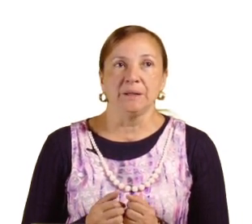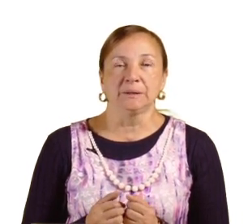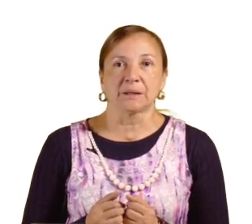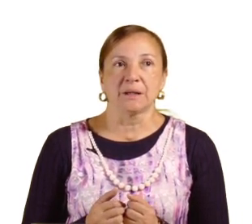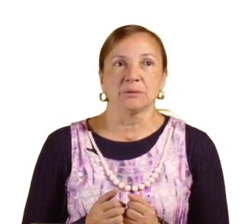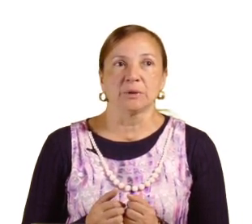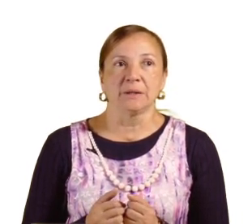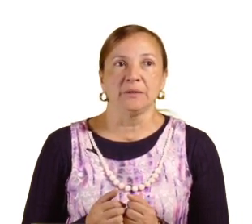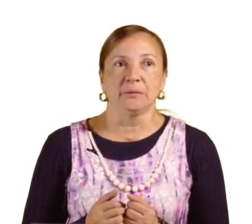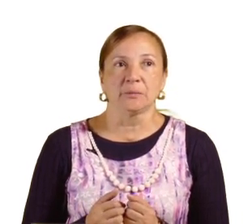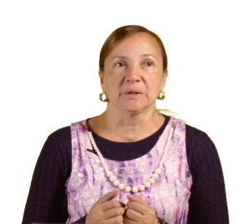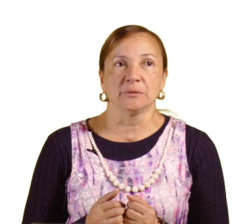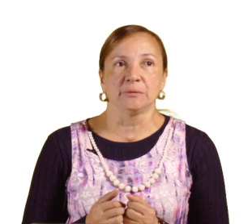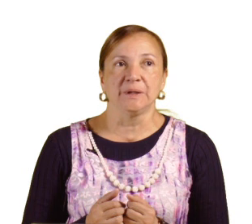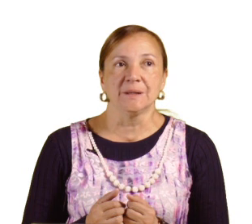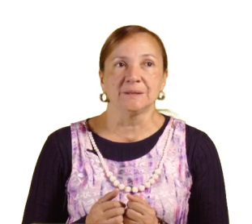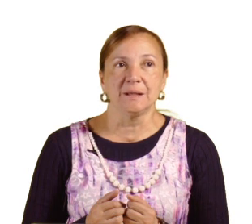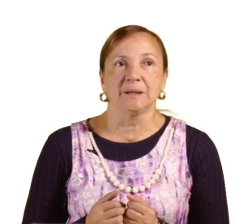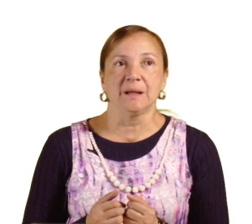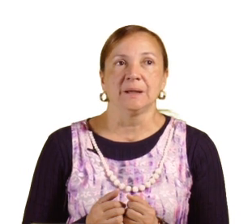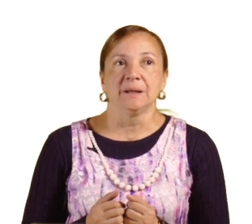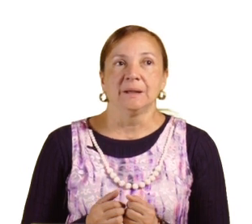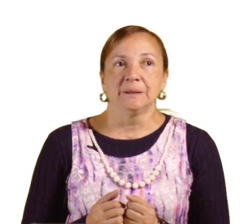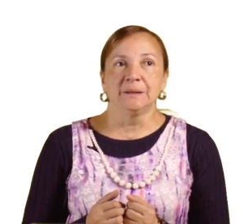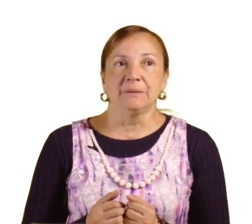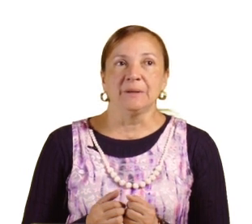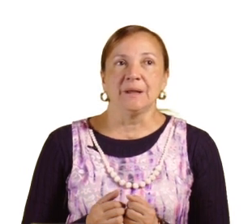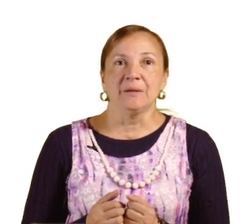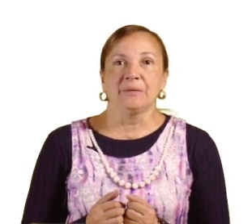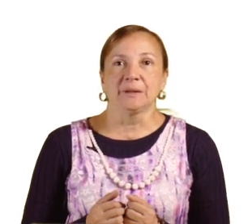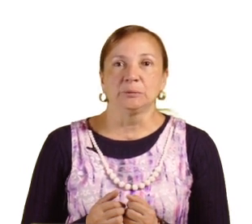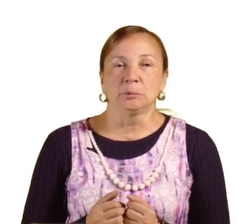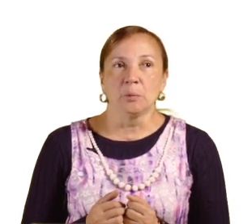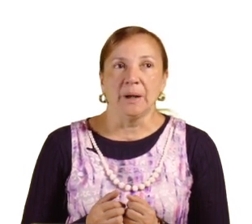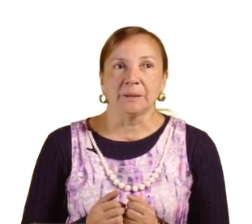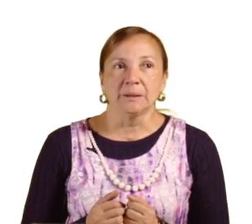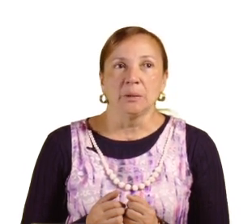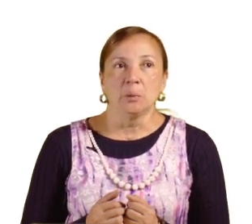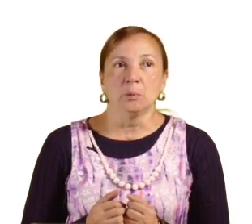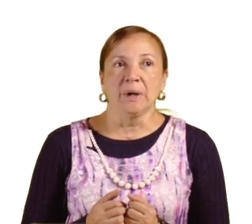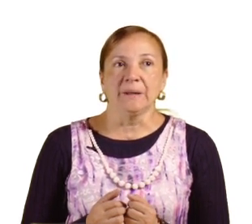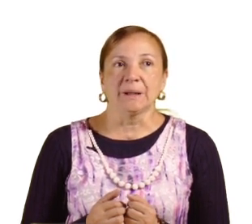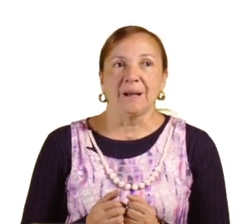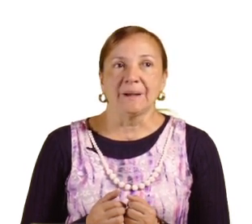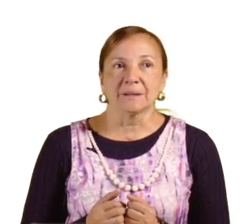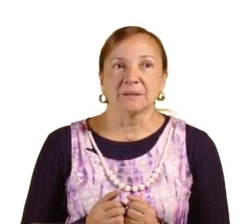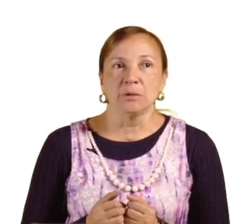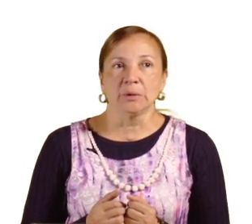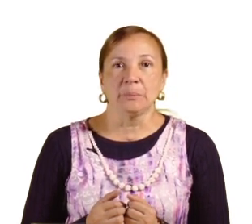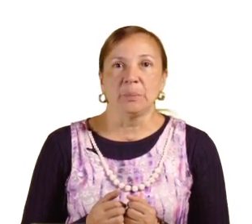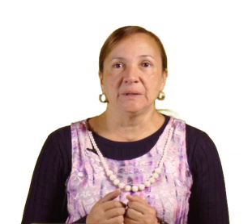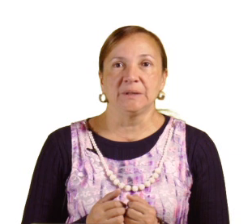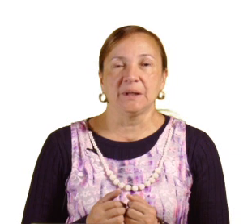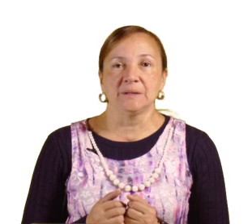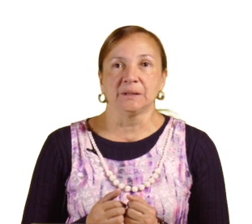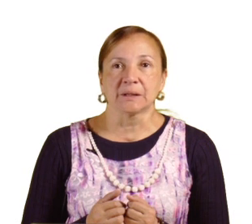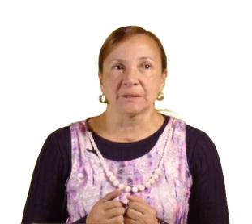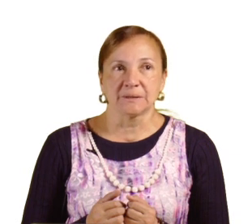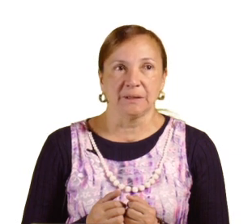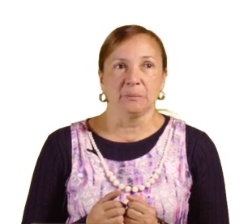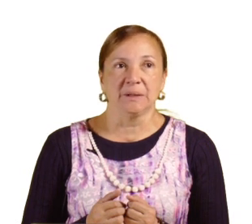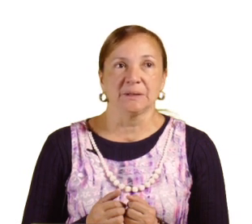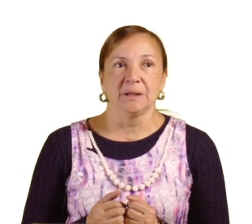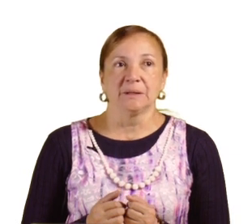norma internacional de información financiera debe efectuar una declaración explícita y